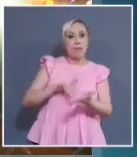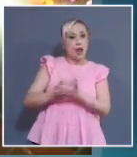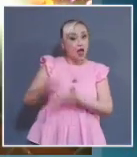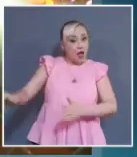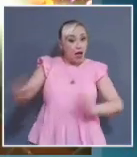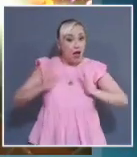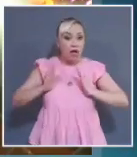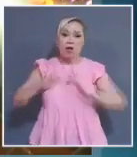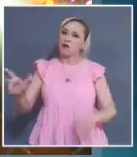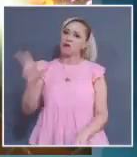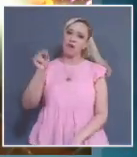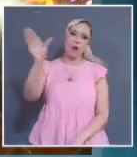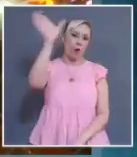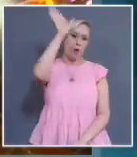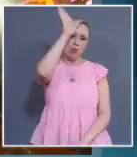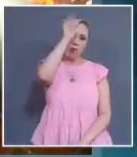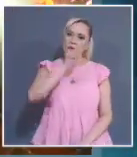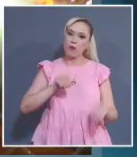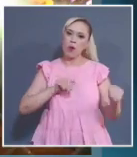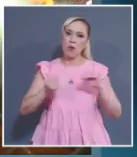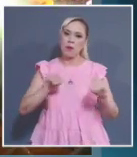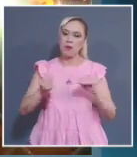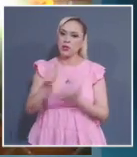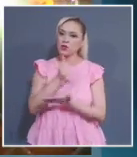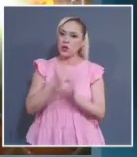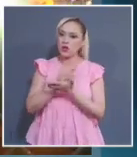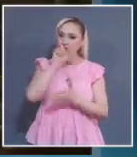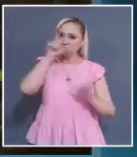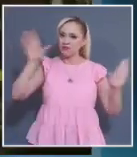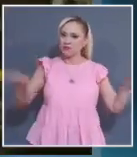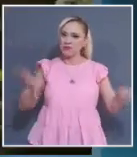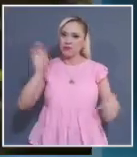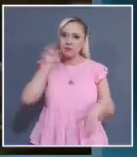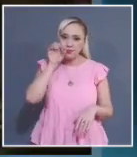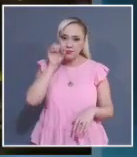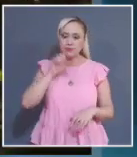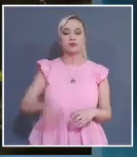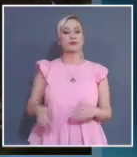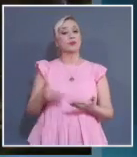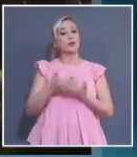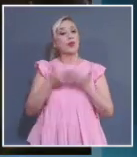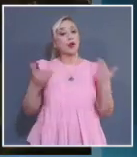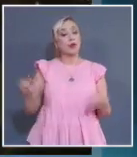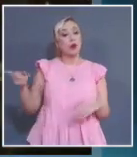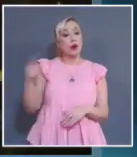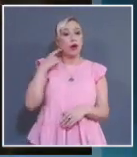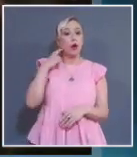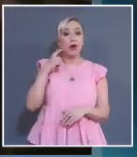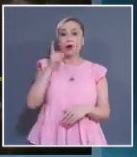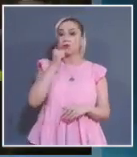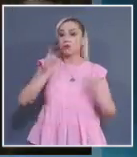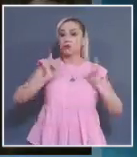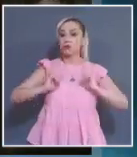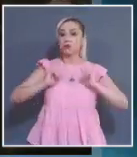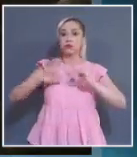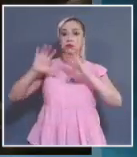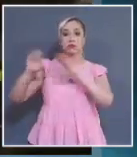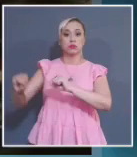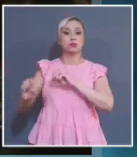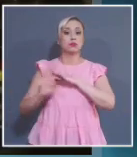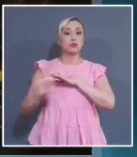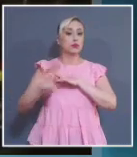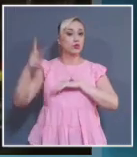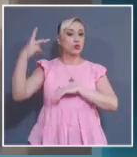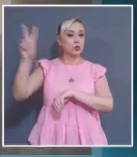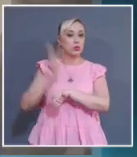La Fiscalía General de la República detuvo a un segundo migrante venezolano de nombre Carlos Eduardo N., como presunto responsable